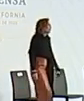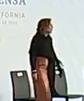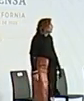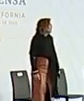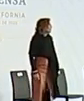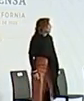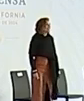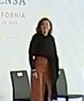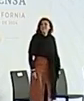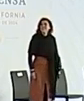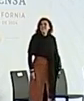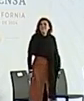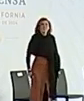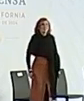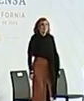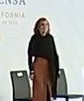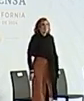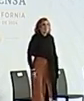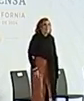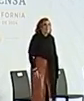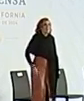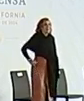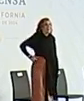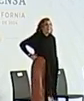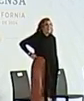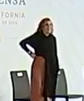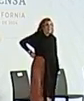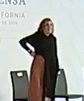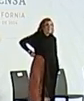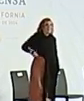¿Estamos en tu tierra? Sí, ¿no?